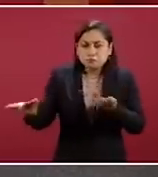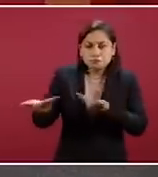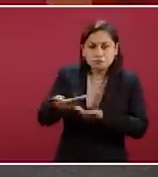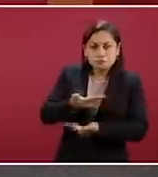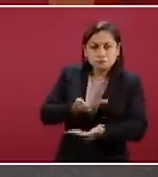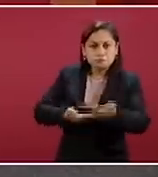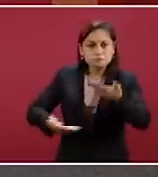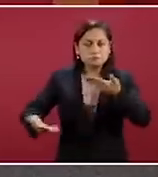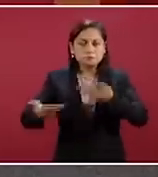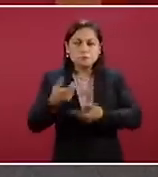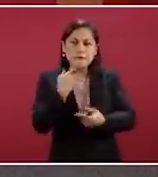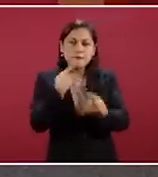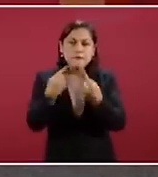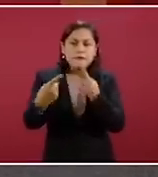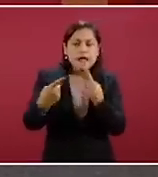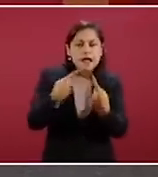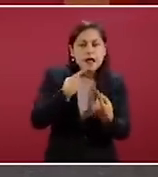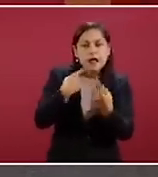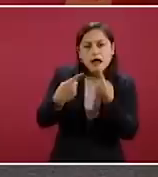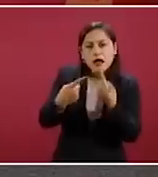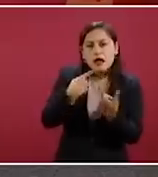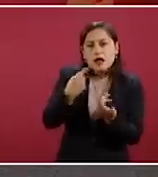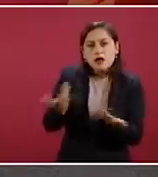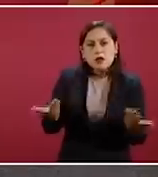ecuménico, que tiene que ver